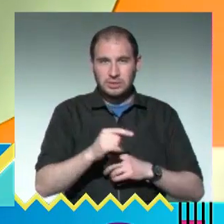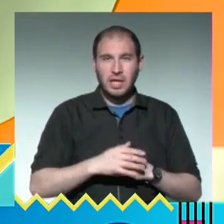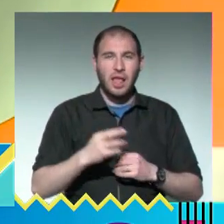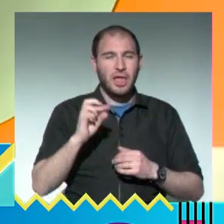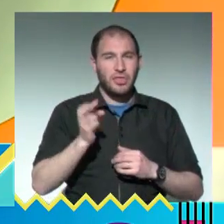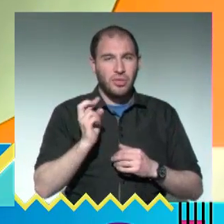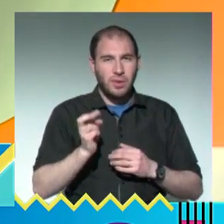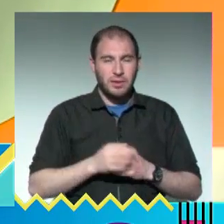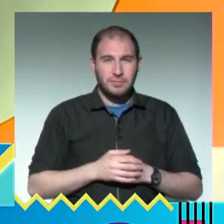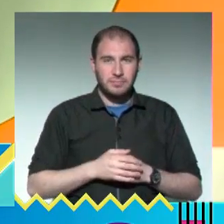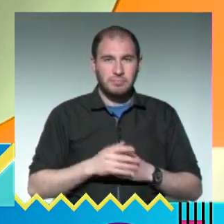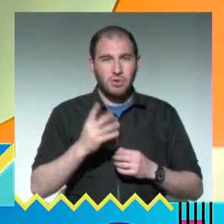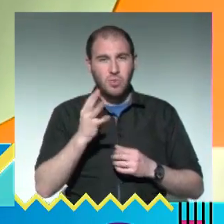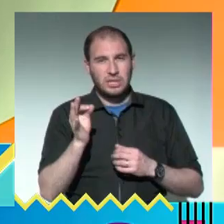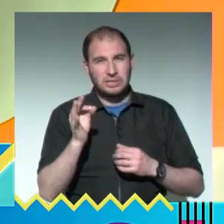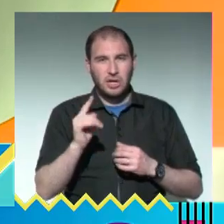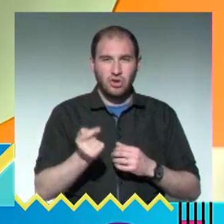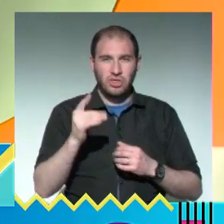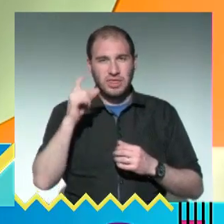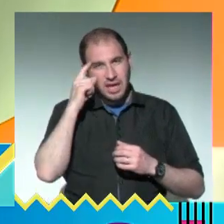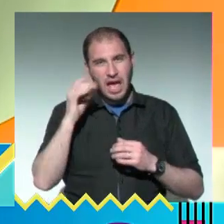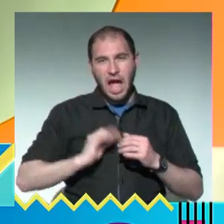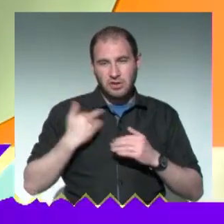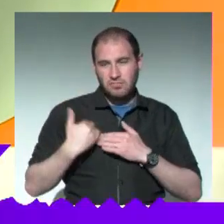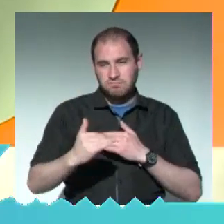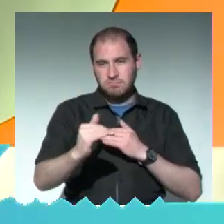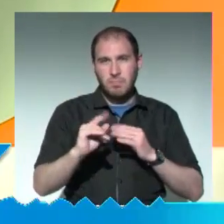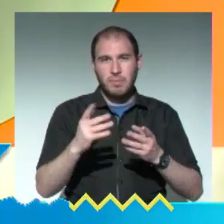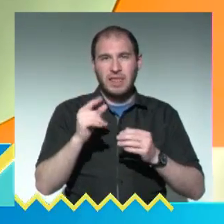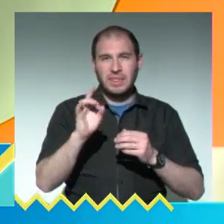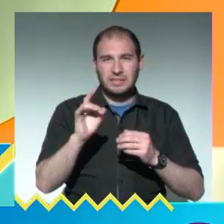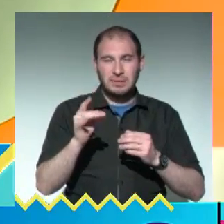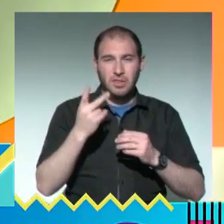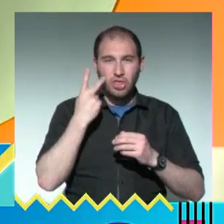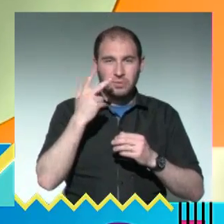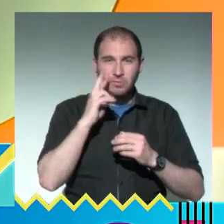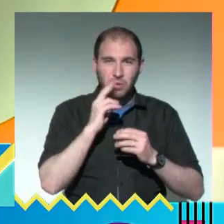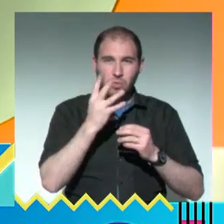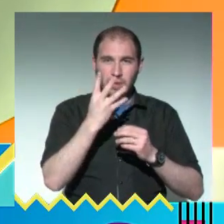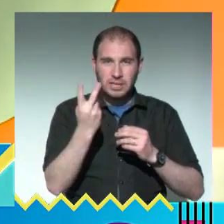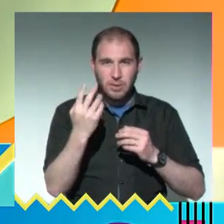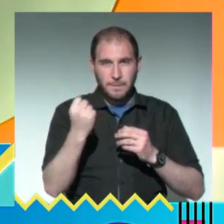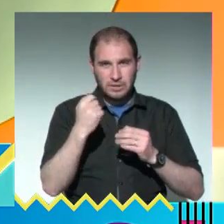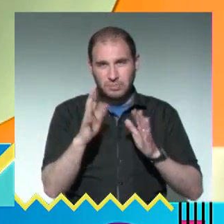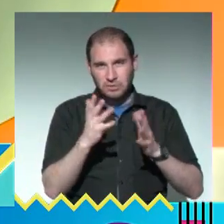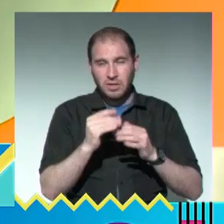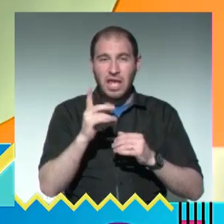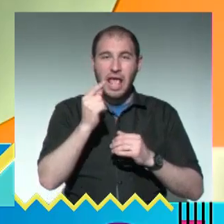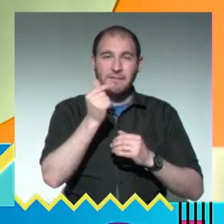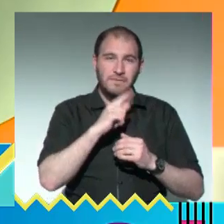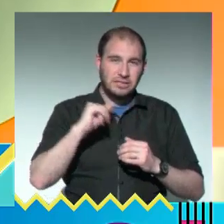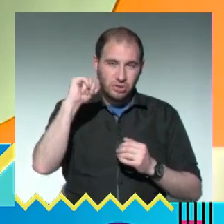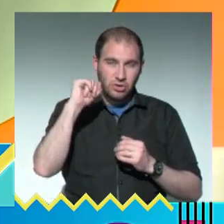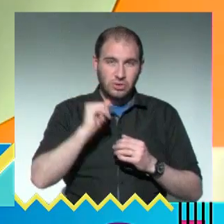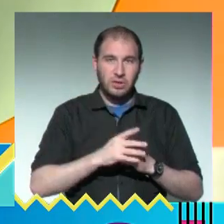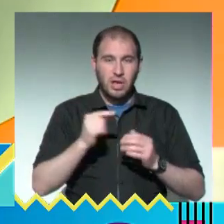que el dólar va a estar en 40 pesos con 10 a lo largo de todo el año, cerrando en diciembre del 2019 en 42 pesos. Y la inflación, que es